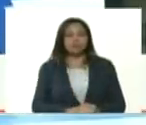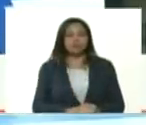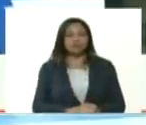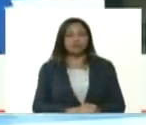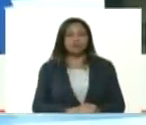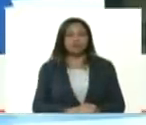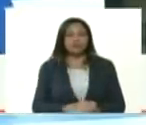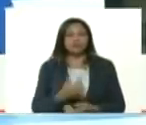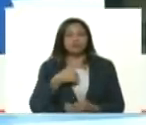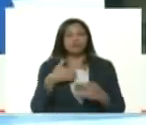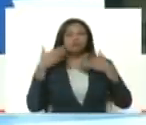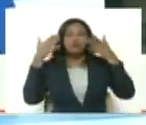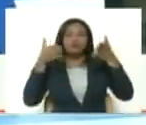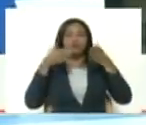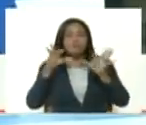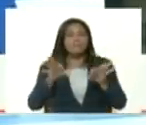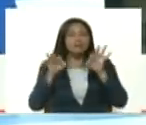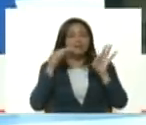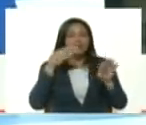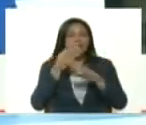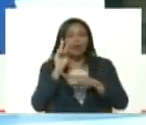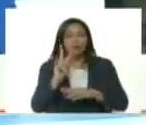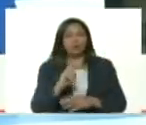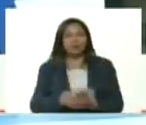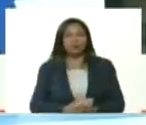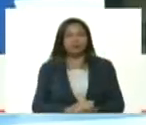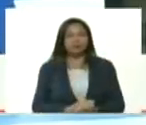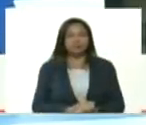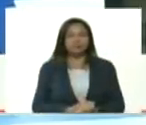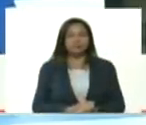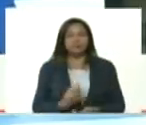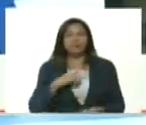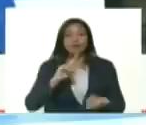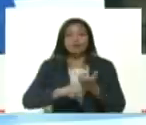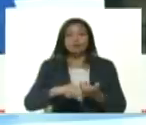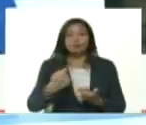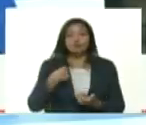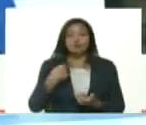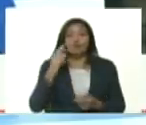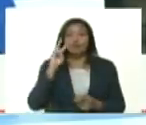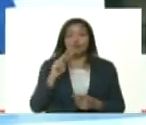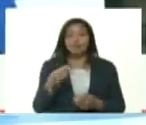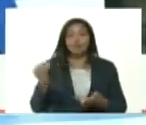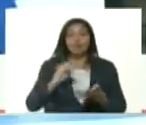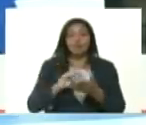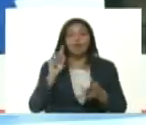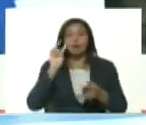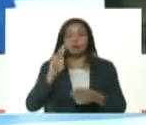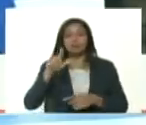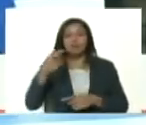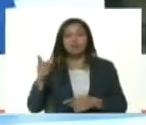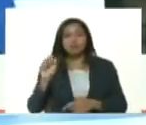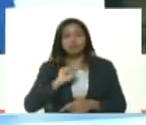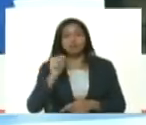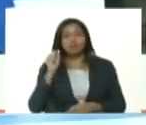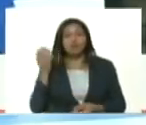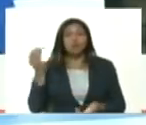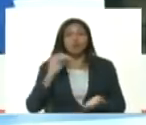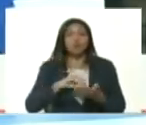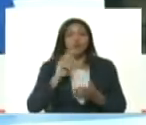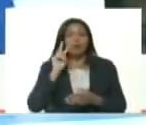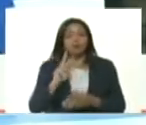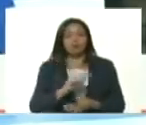Se la recomiendo especialmente. Cili y yo ya la vimos, la vamos a volver a ver, ¿verdad, Cilita?